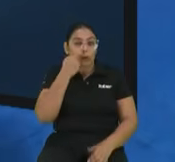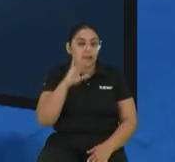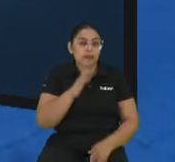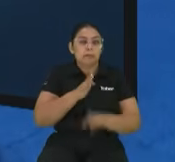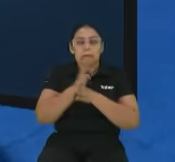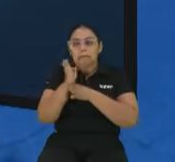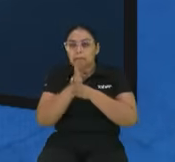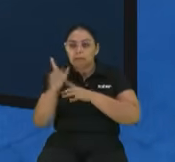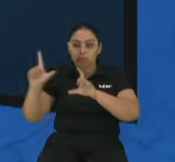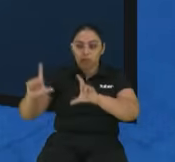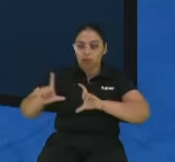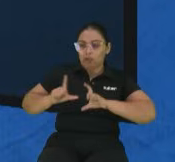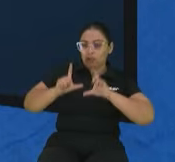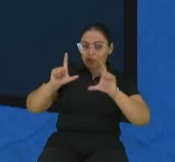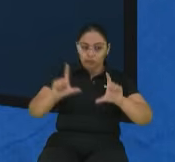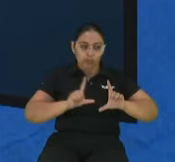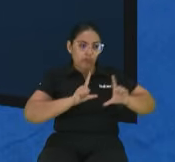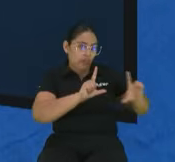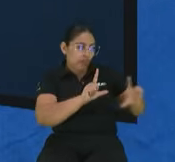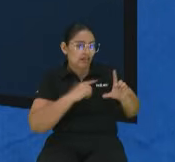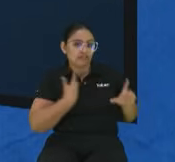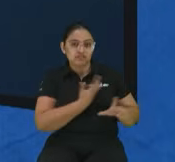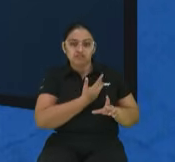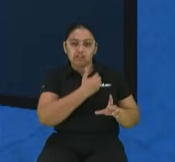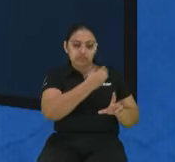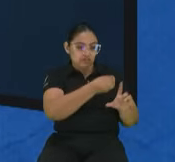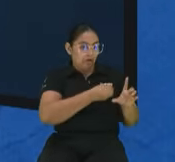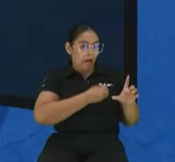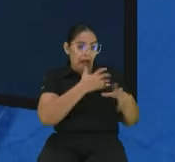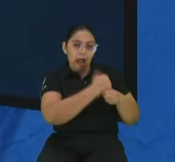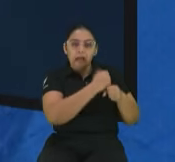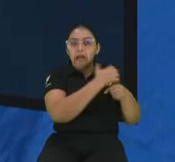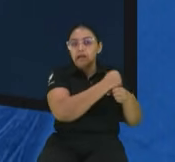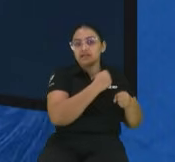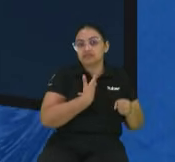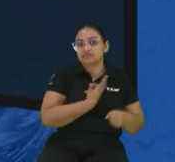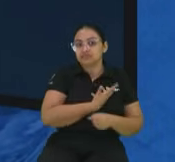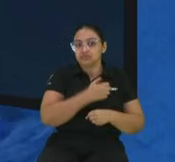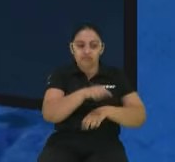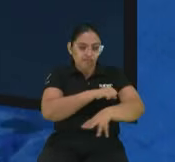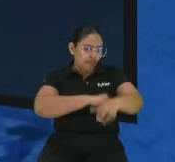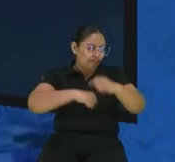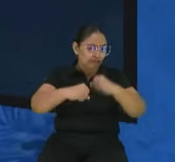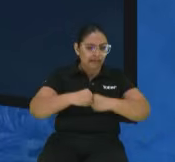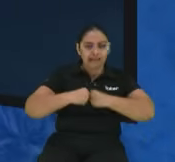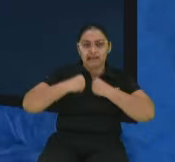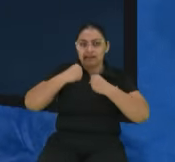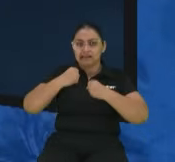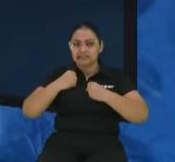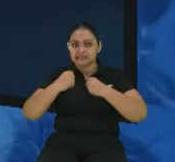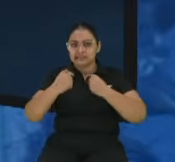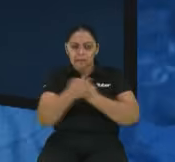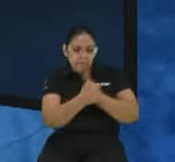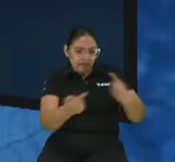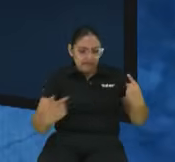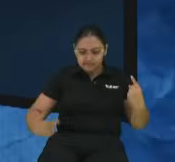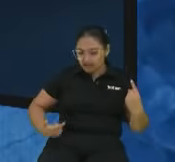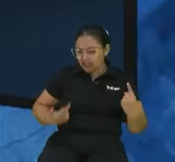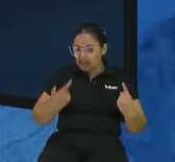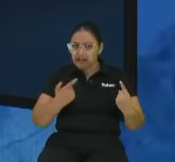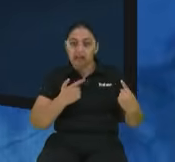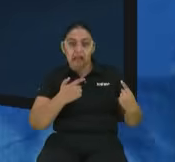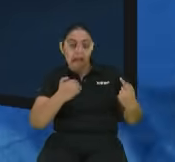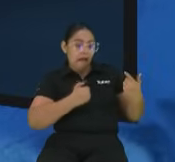su estatus ni en su valentía se alabe El valiente ni el Rico se alaba en sus riquezas